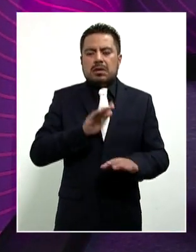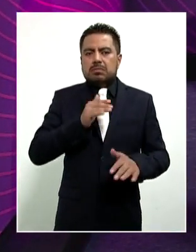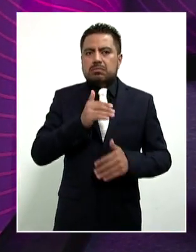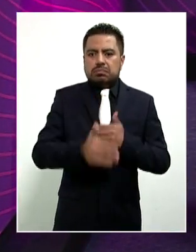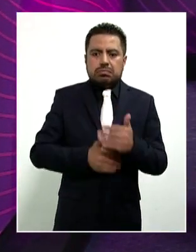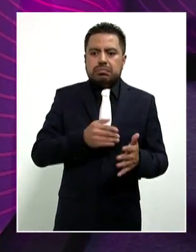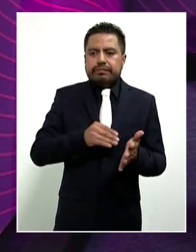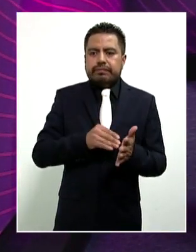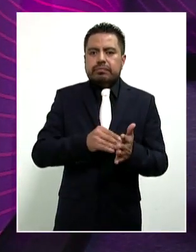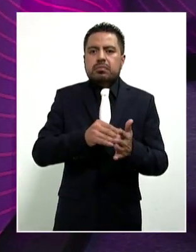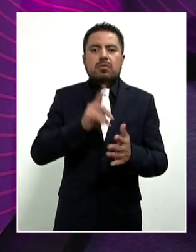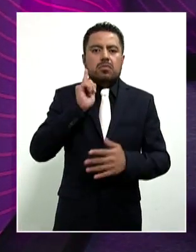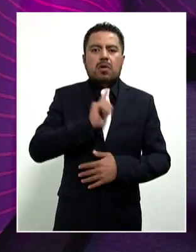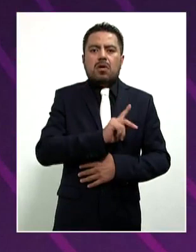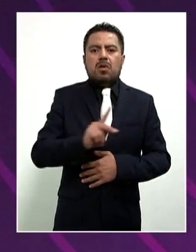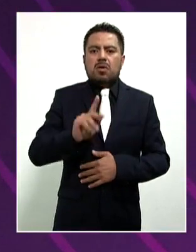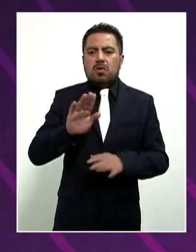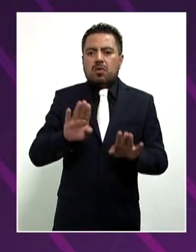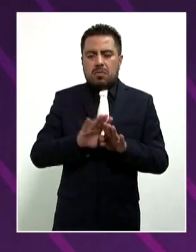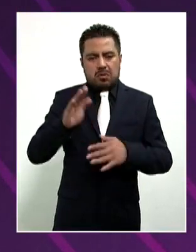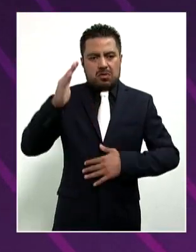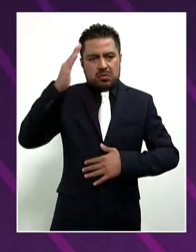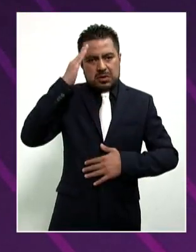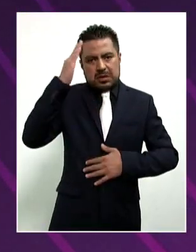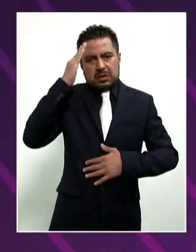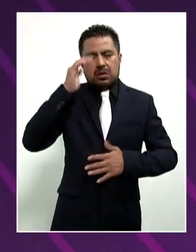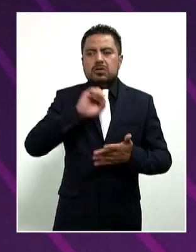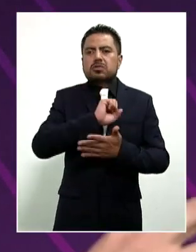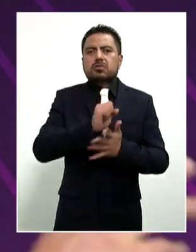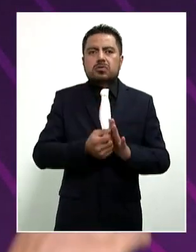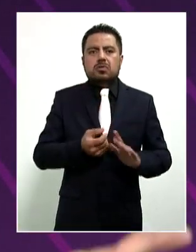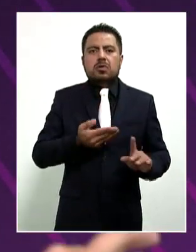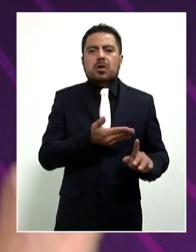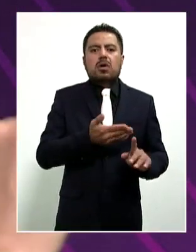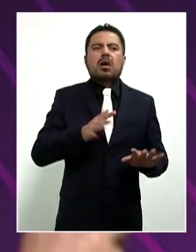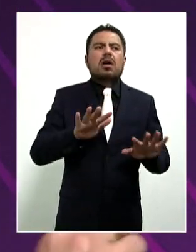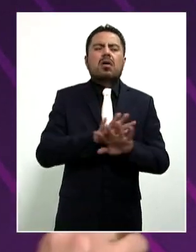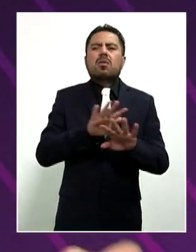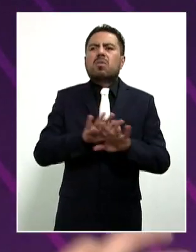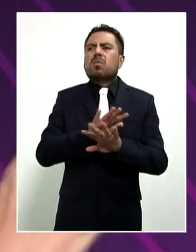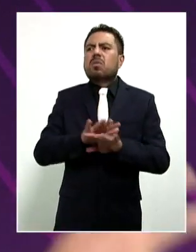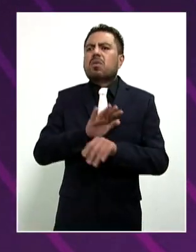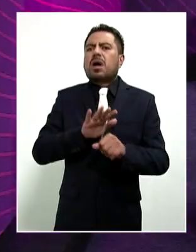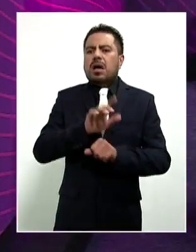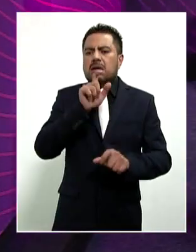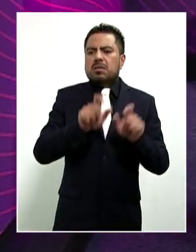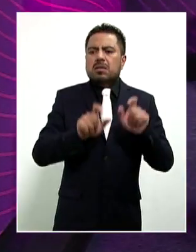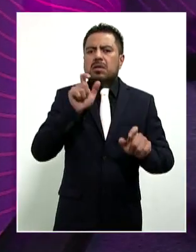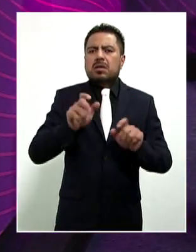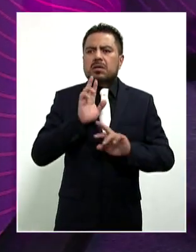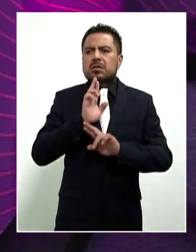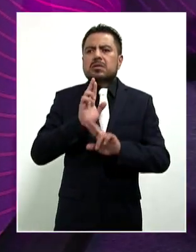constante en las mujeres que son titulares de las solicitudes. ¿En qué cambia, perdón, el cambio de los perfiles en la